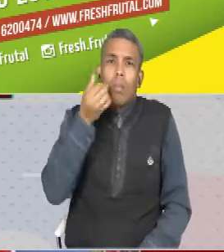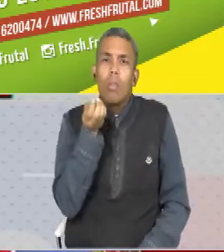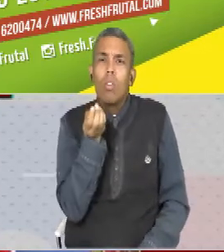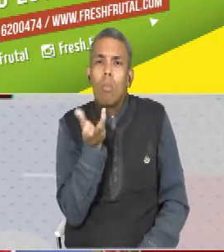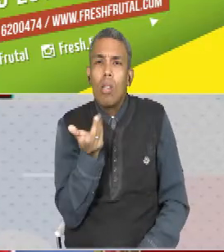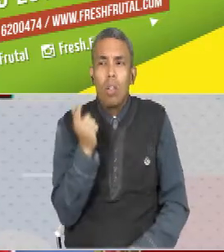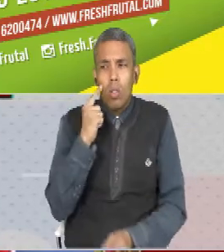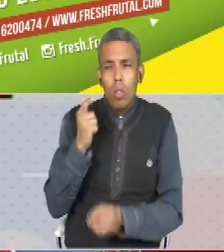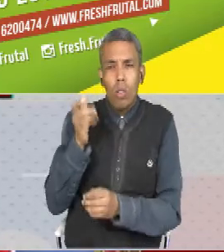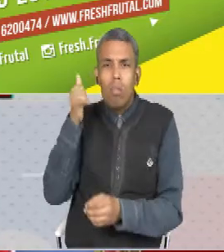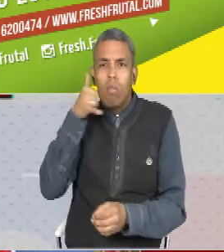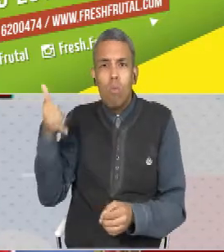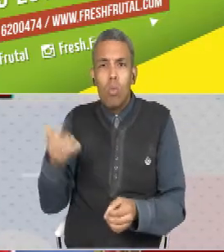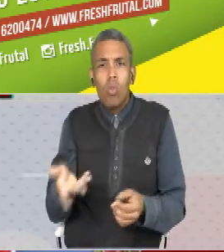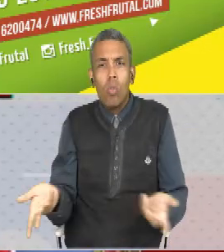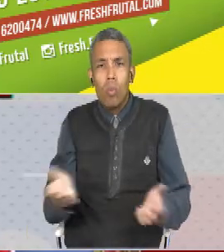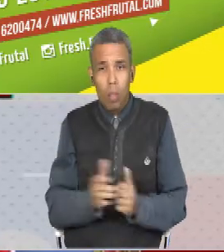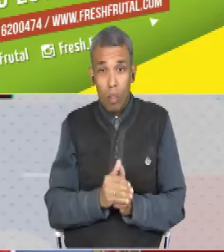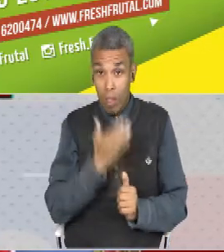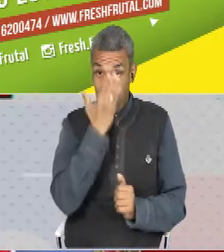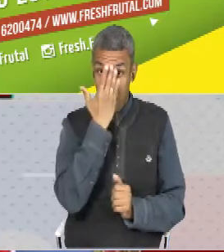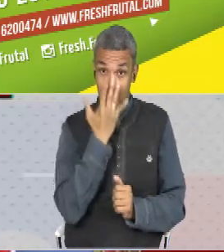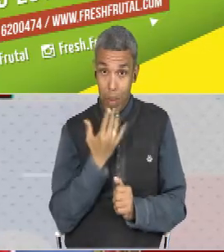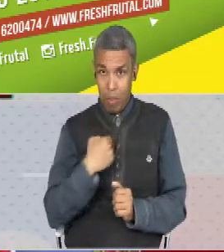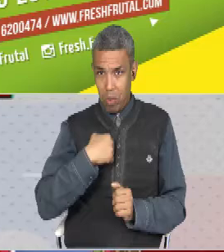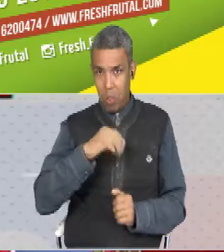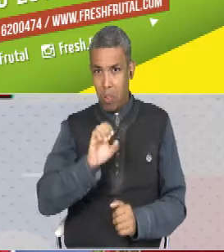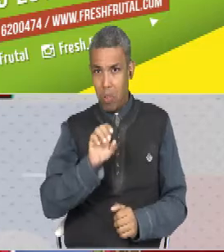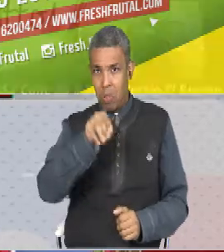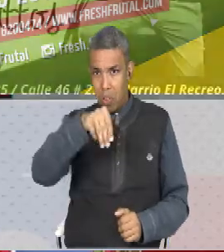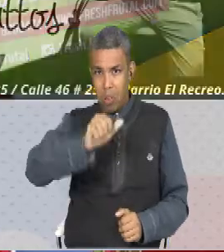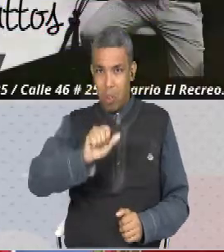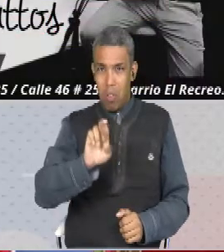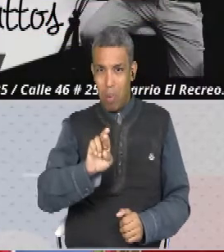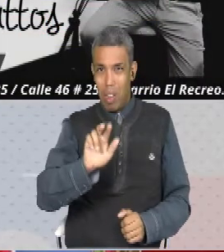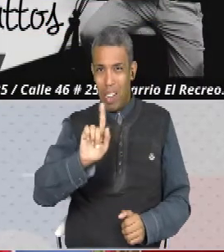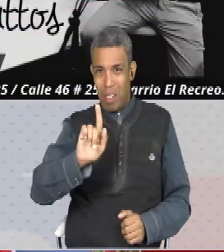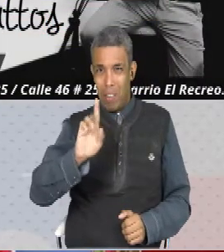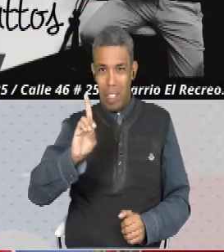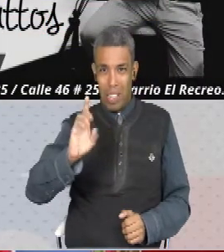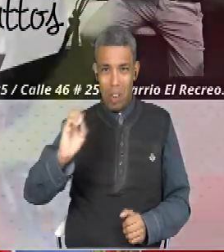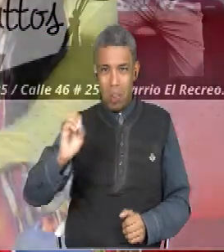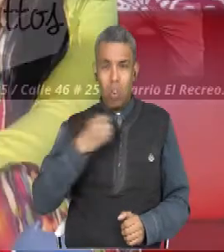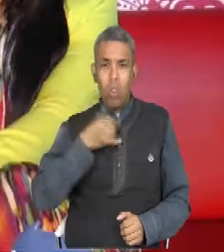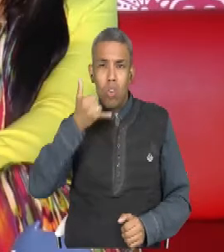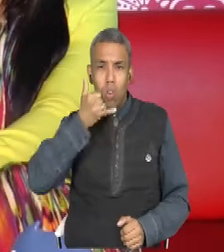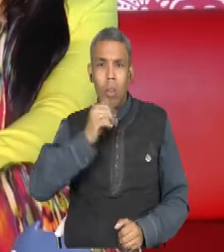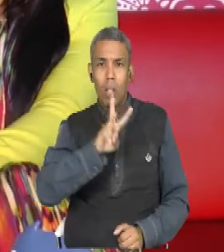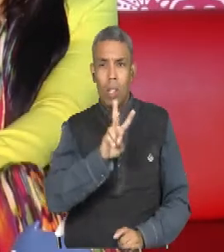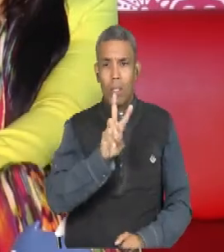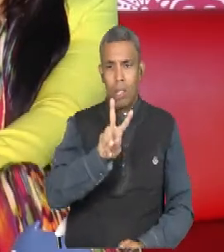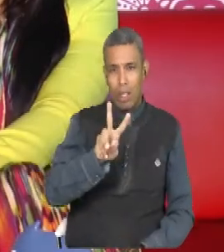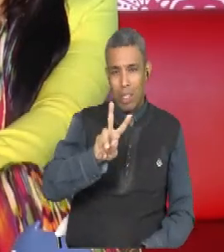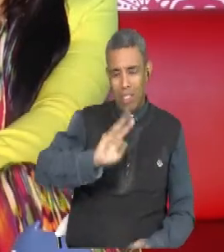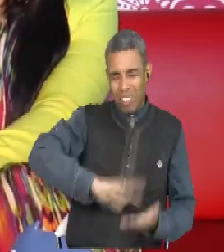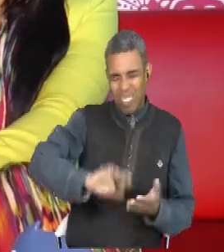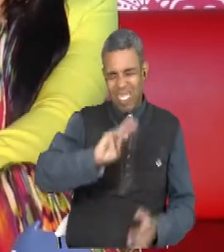mira, me pueden encontrar en Facebook como Omar FDO y mi número celular es el